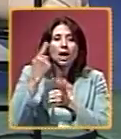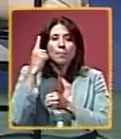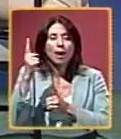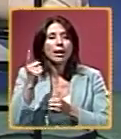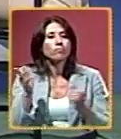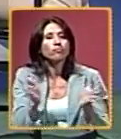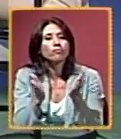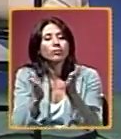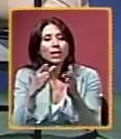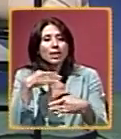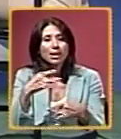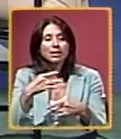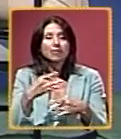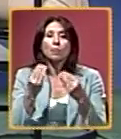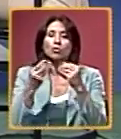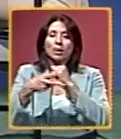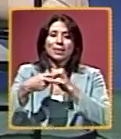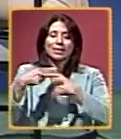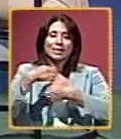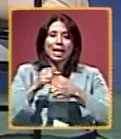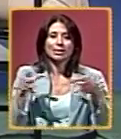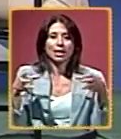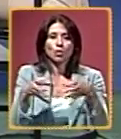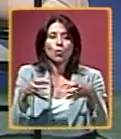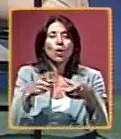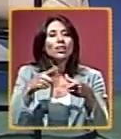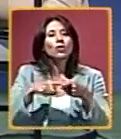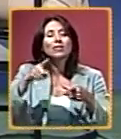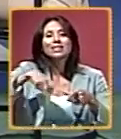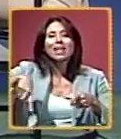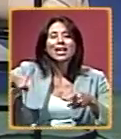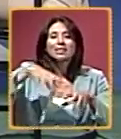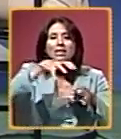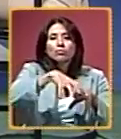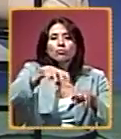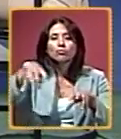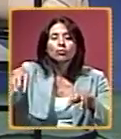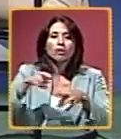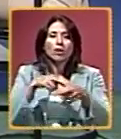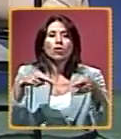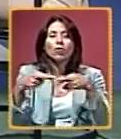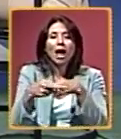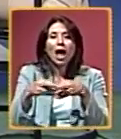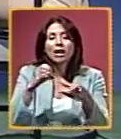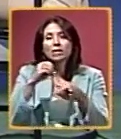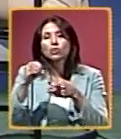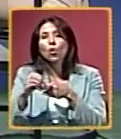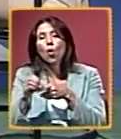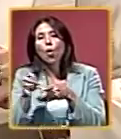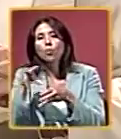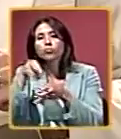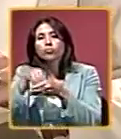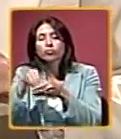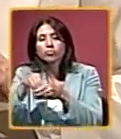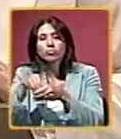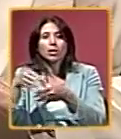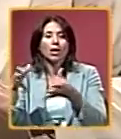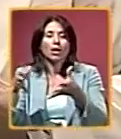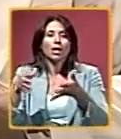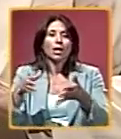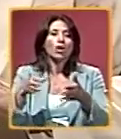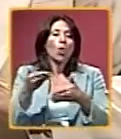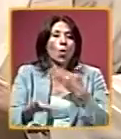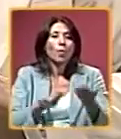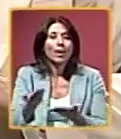hace colectivamente. Entonces, esas instancias subregionales, regionales, operan y bastante, diría que eficazmente. También se